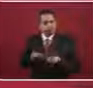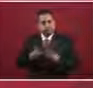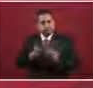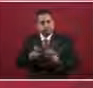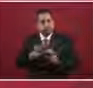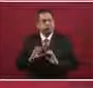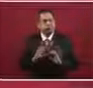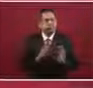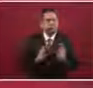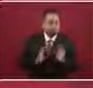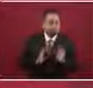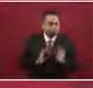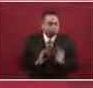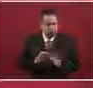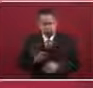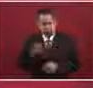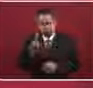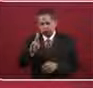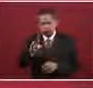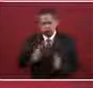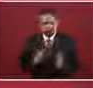manteniendo